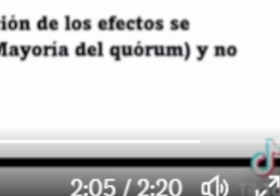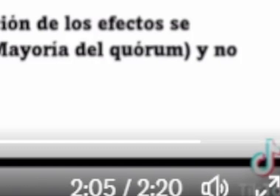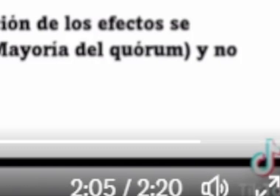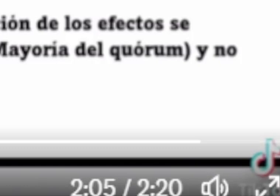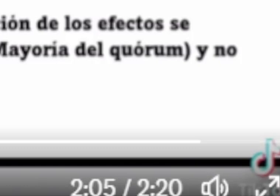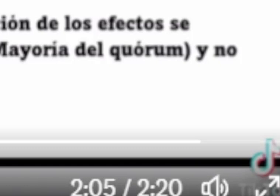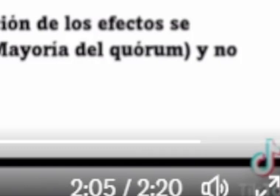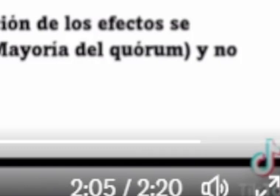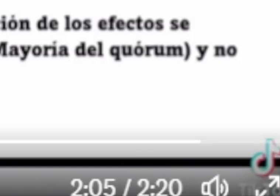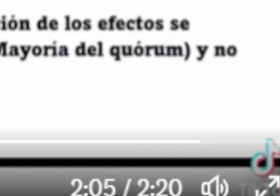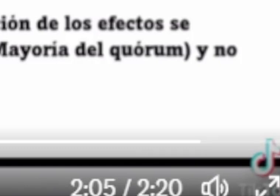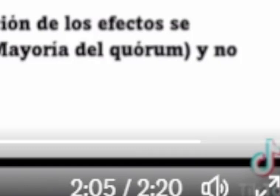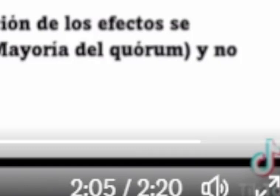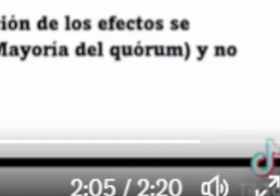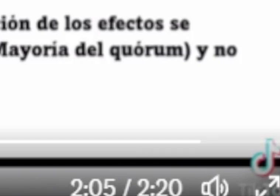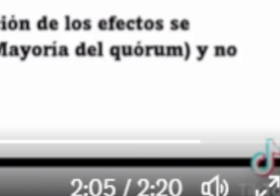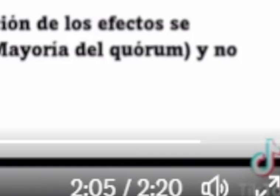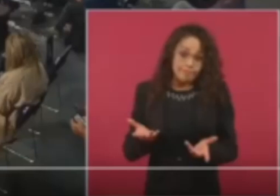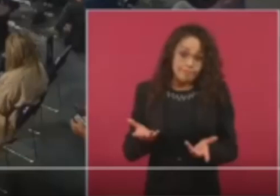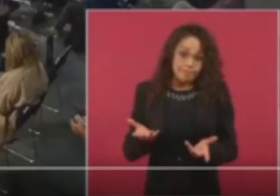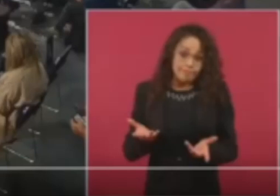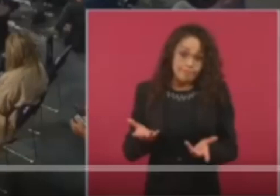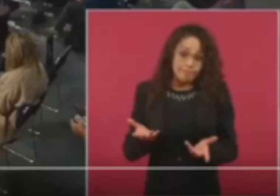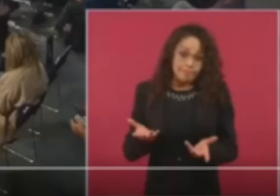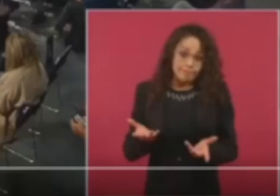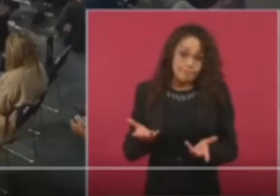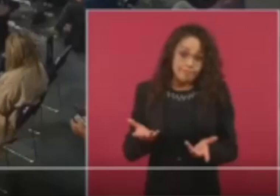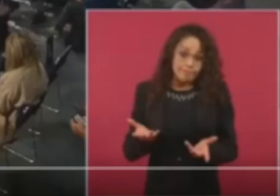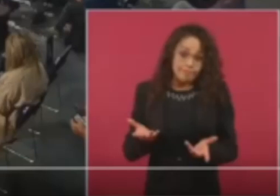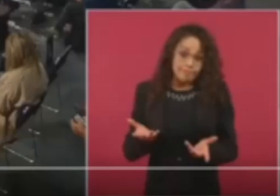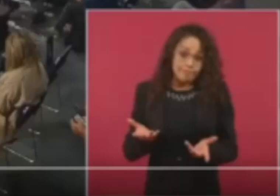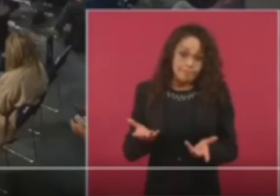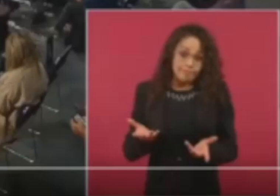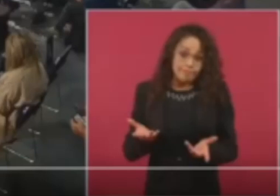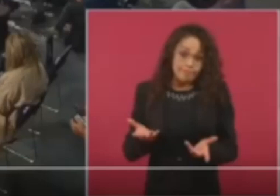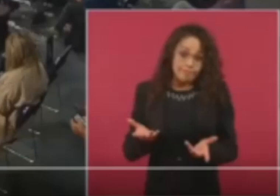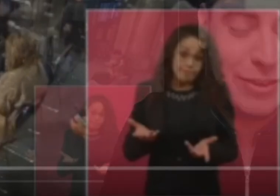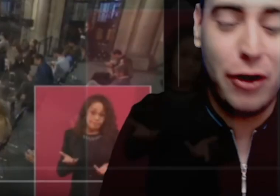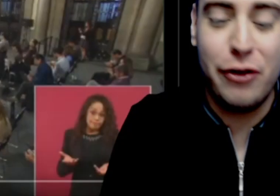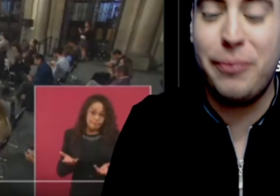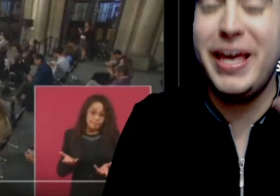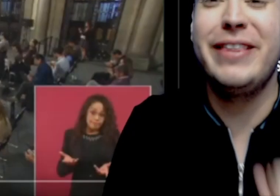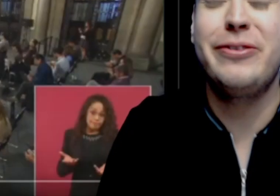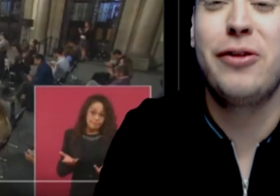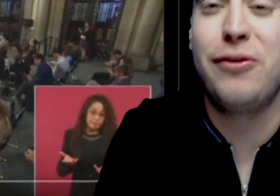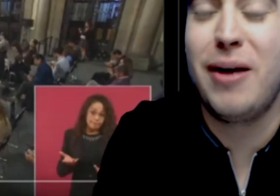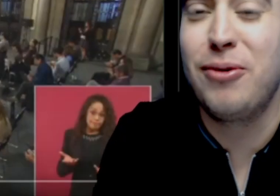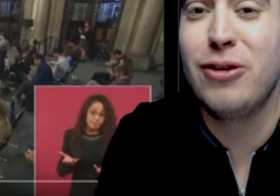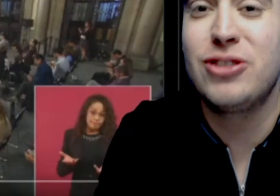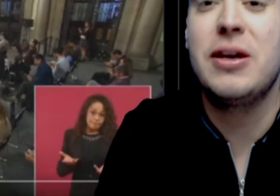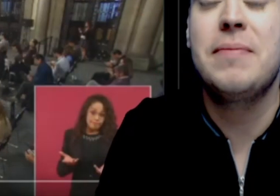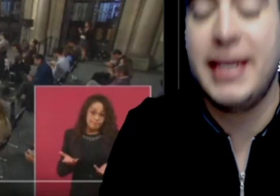lo que acabo de hacer y sí sí lo aprobamos Todo queda probadísimo no pasa absolutamente nada Todo bien